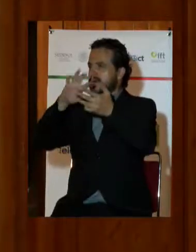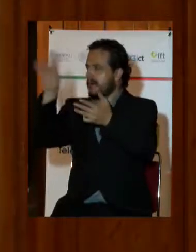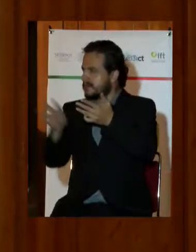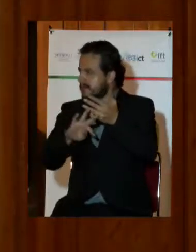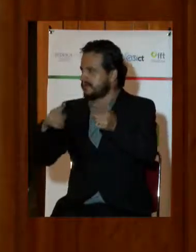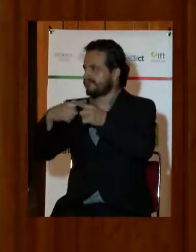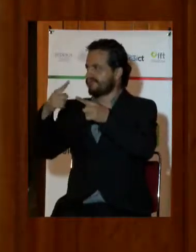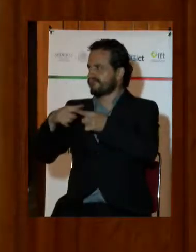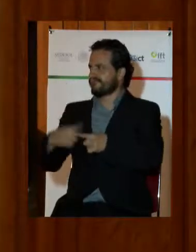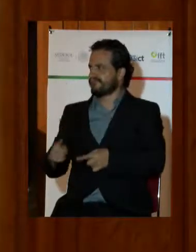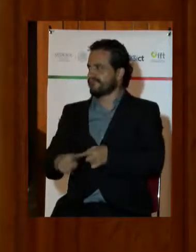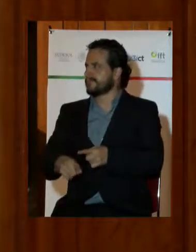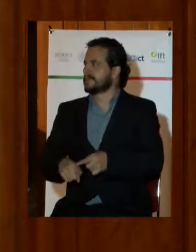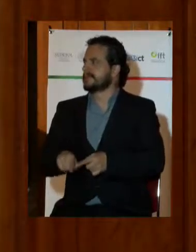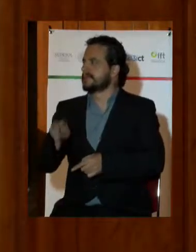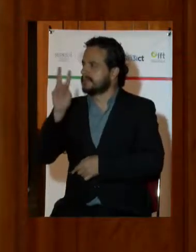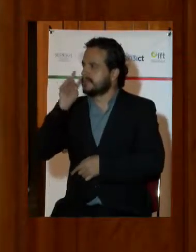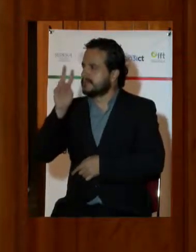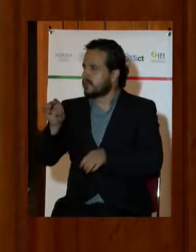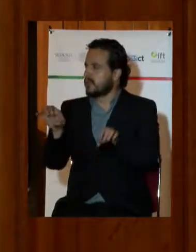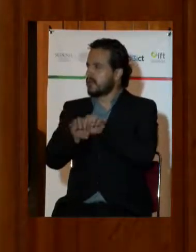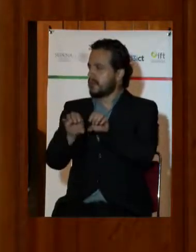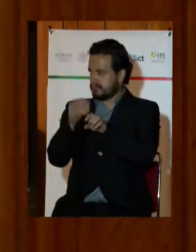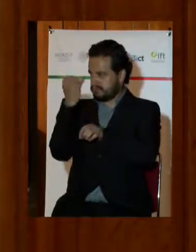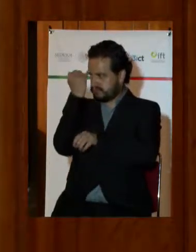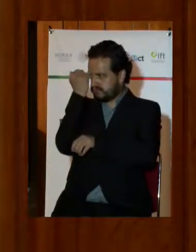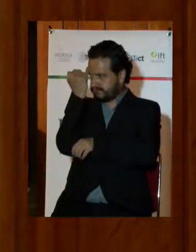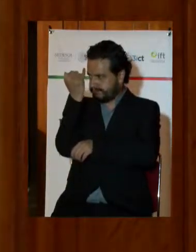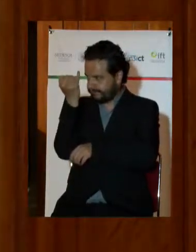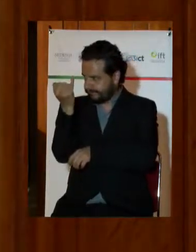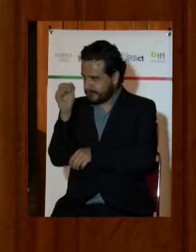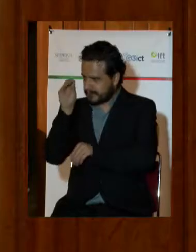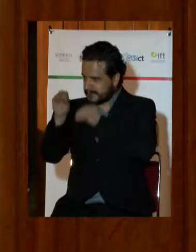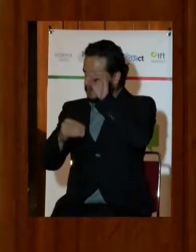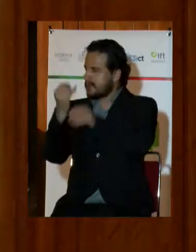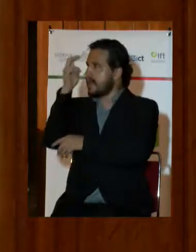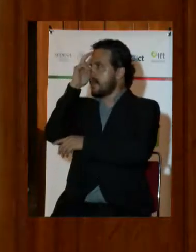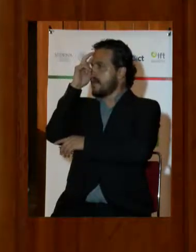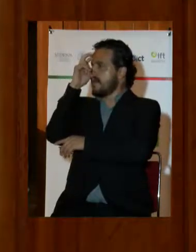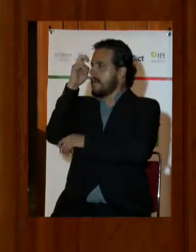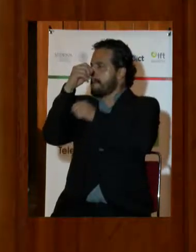estamos quedando cortos en cuanto a la imaginación de lo que podemos llegar a hacer con todos estos avances.